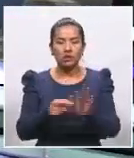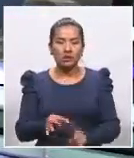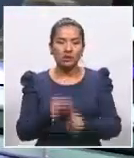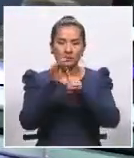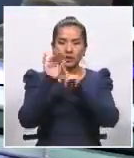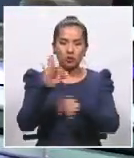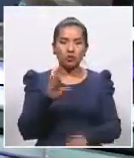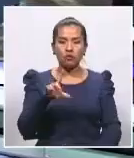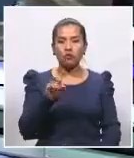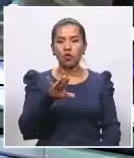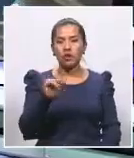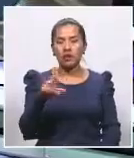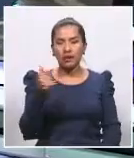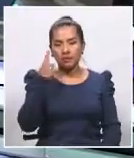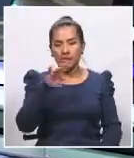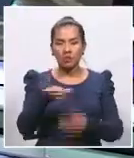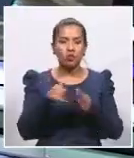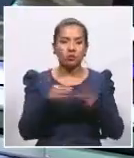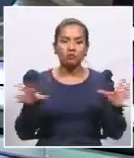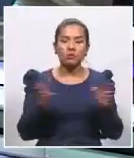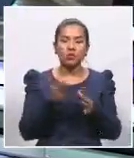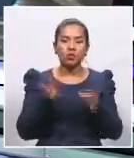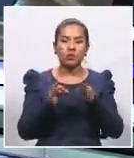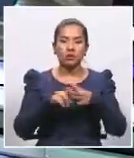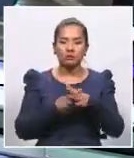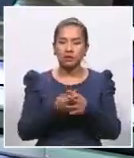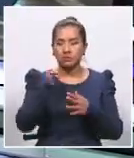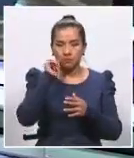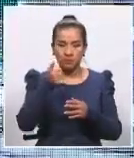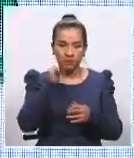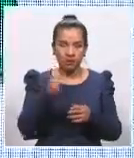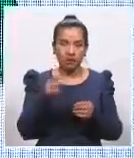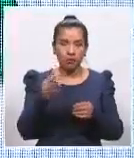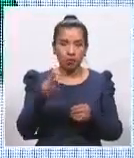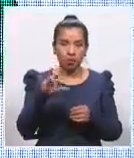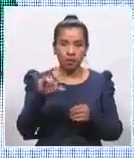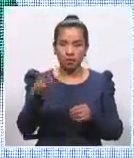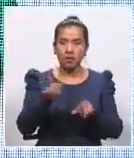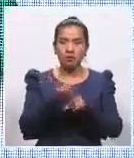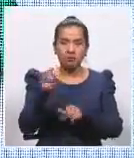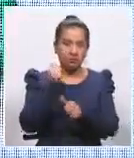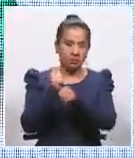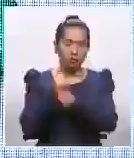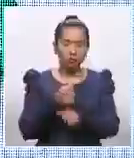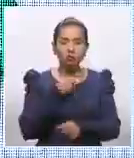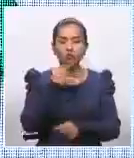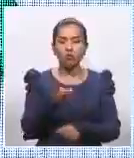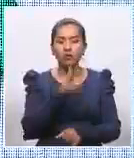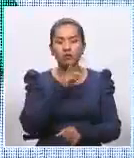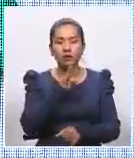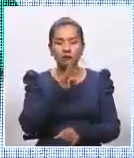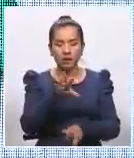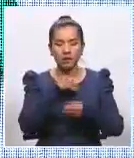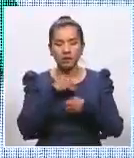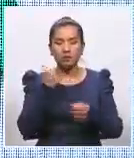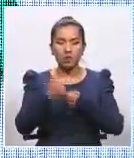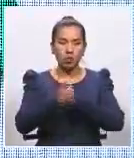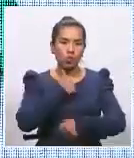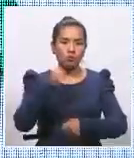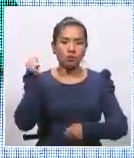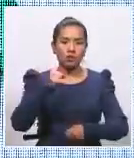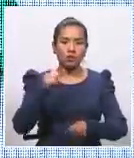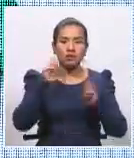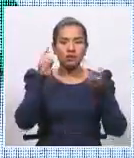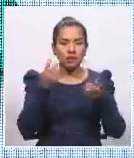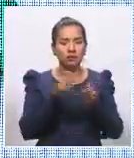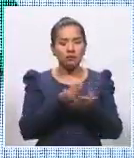estado de Florida, con lo que significa esta audiencia de Arturo Murillo y la declaratoria de culpabilidad en torno al